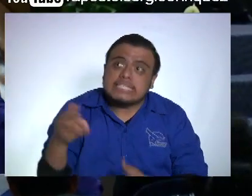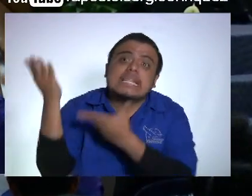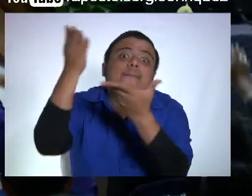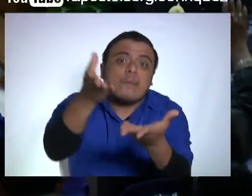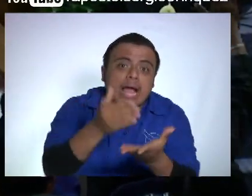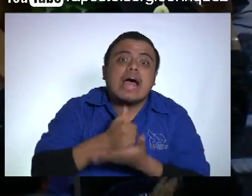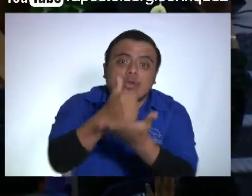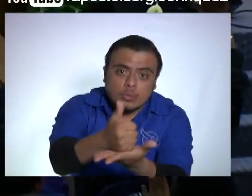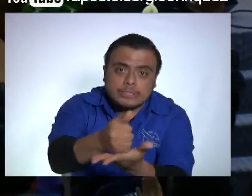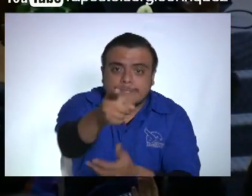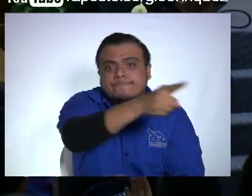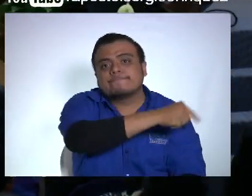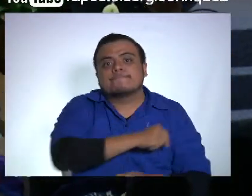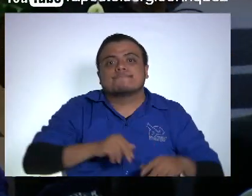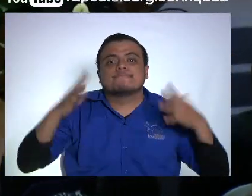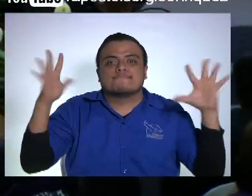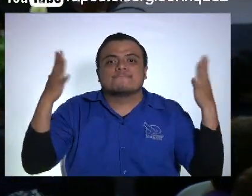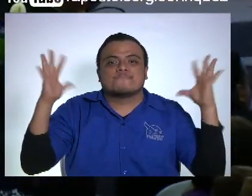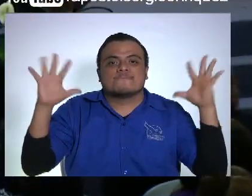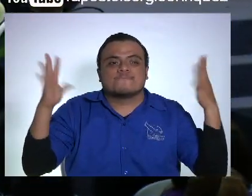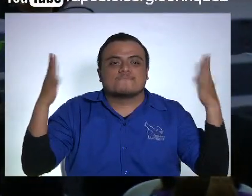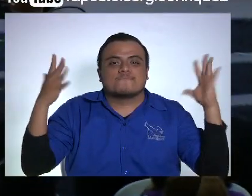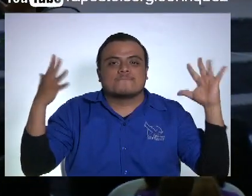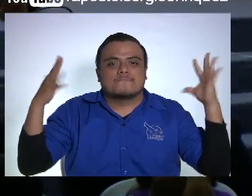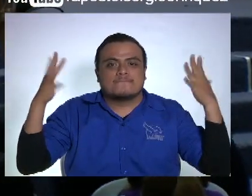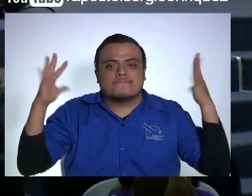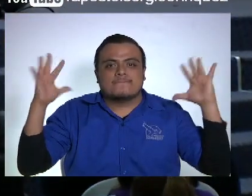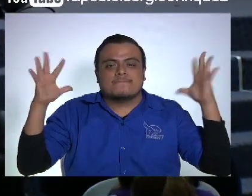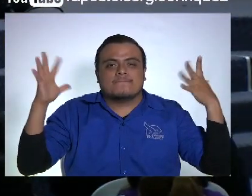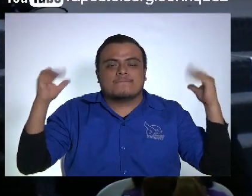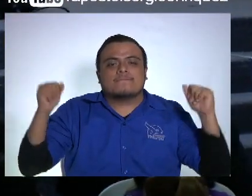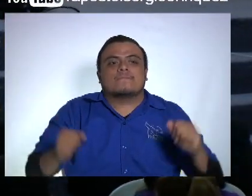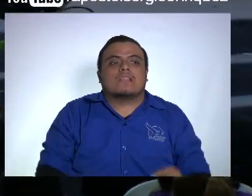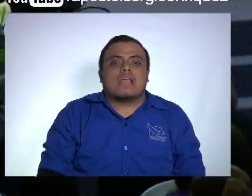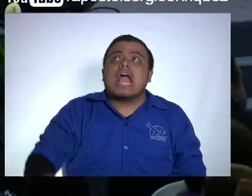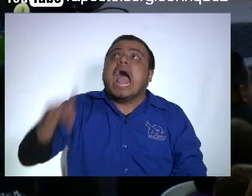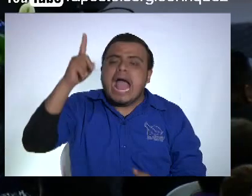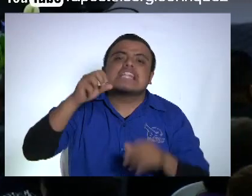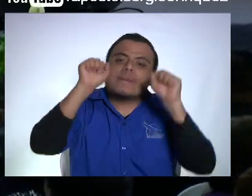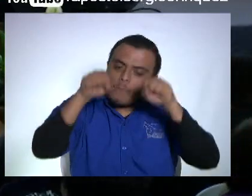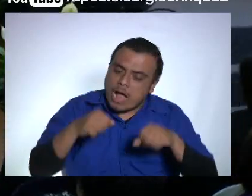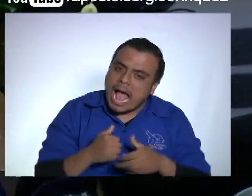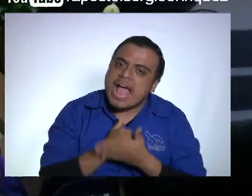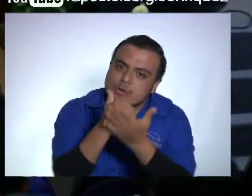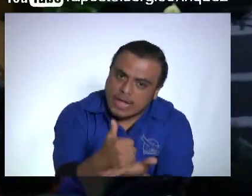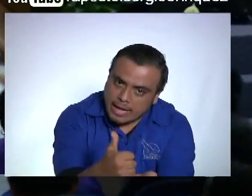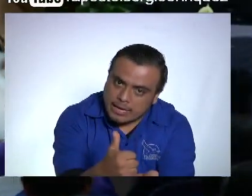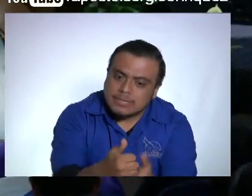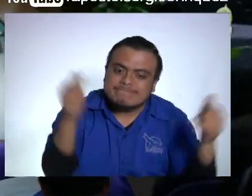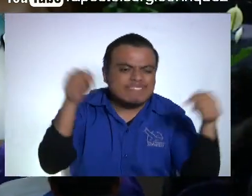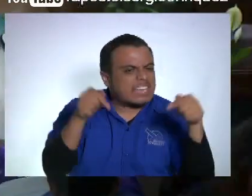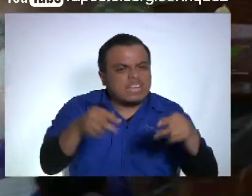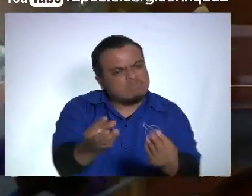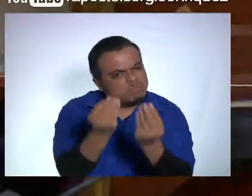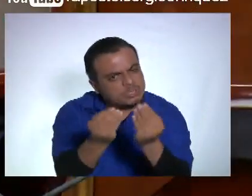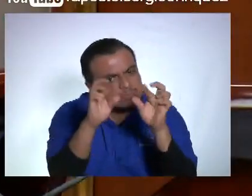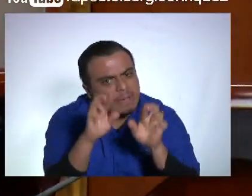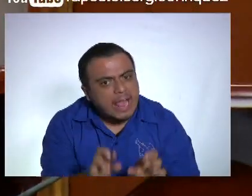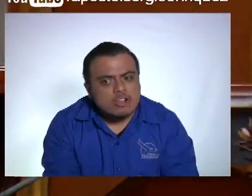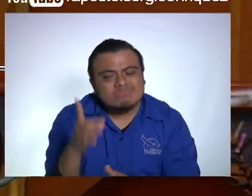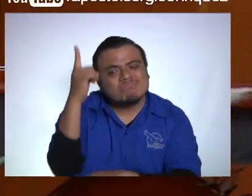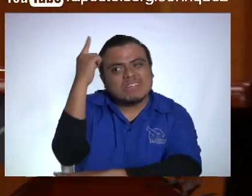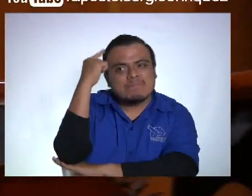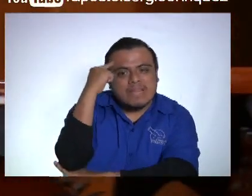ayudar. Aleluya. Él te puede ayudar. Aquí hay mucha gente que ha